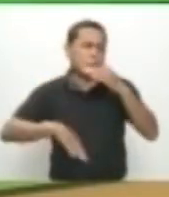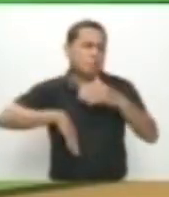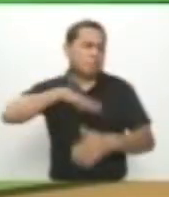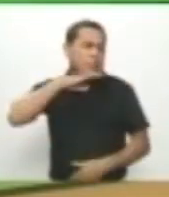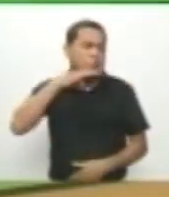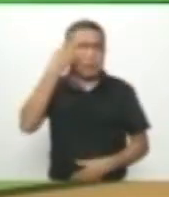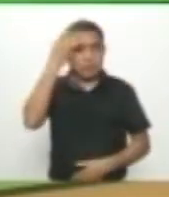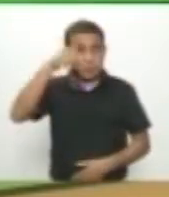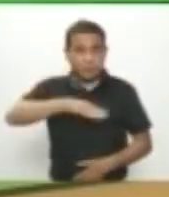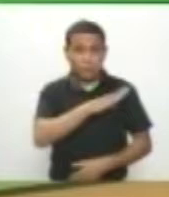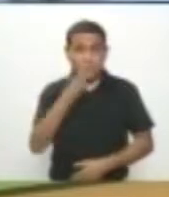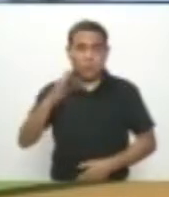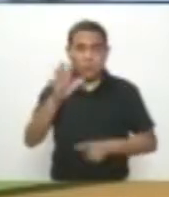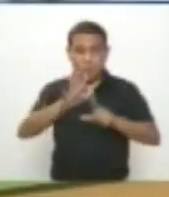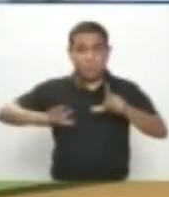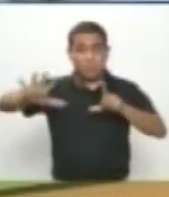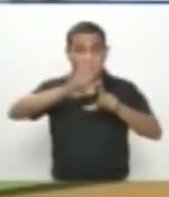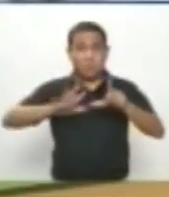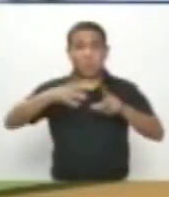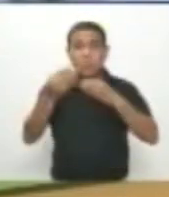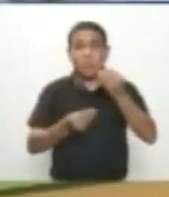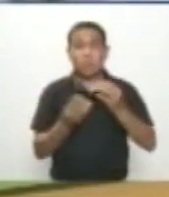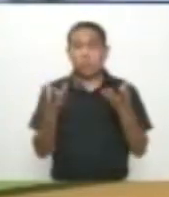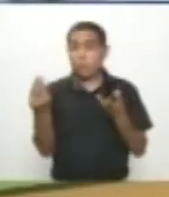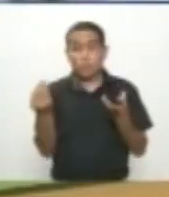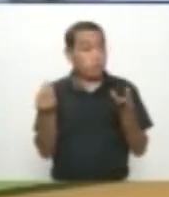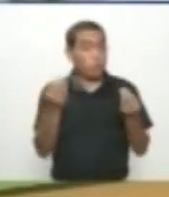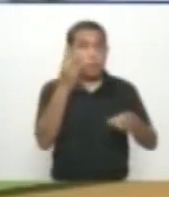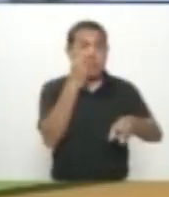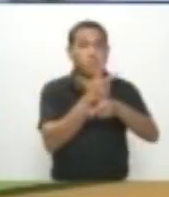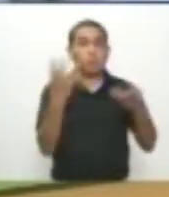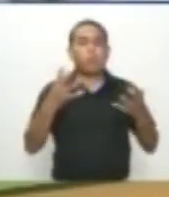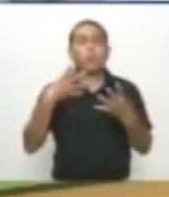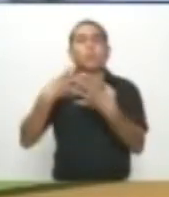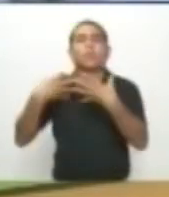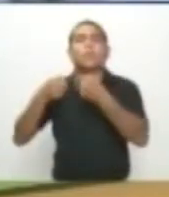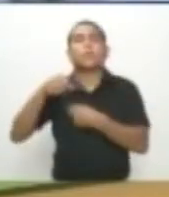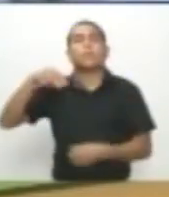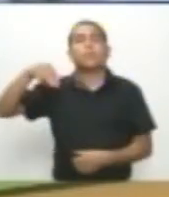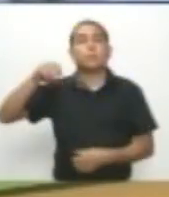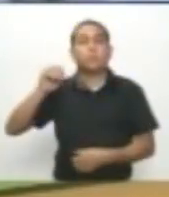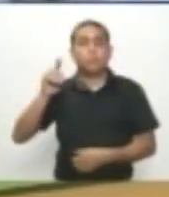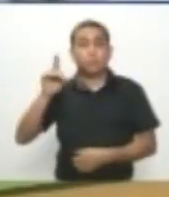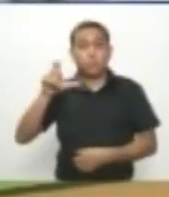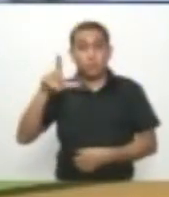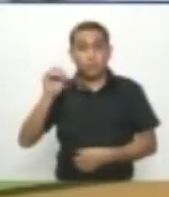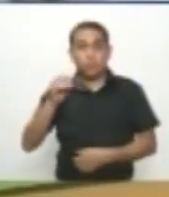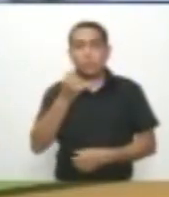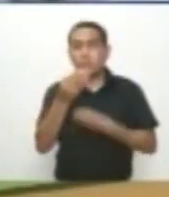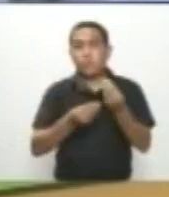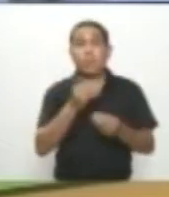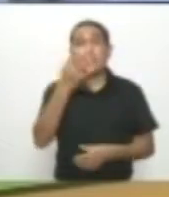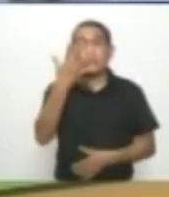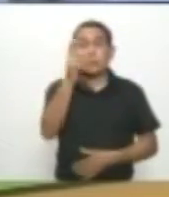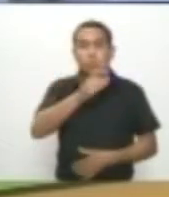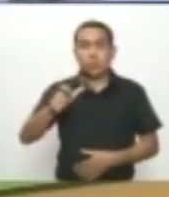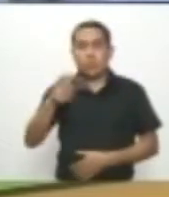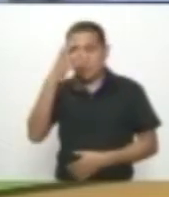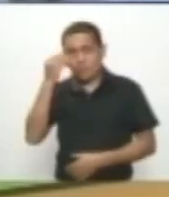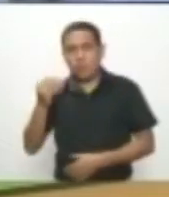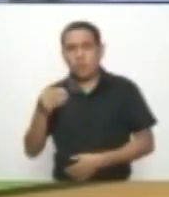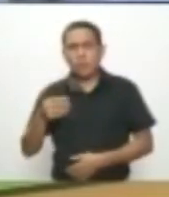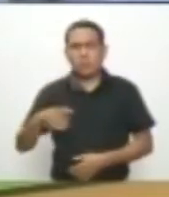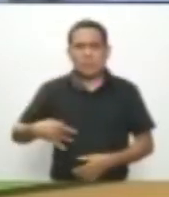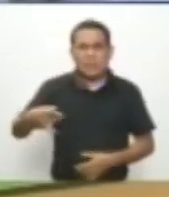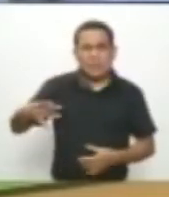quedó registrado el enfrentamiento entre bandas dentro de la cárcel Modelo. Esto dejó 5 presos heridos y 2